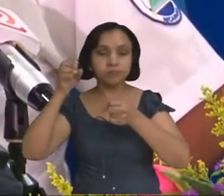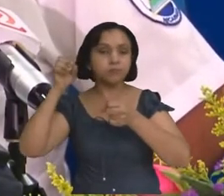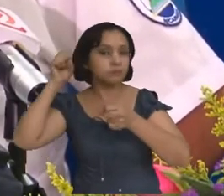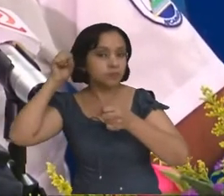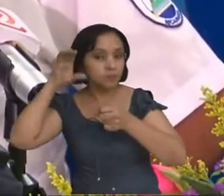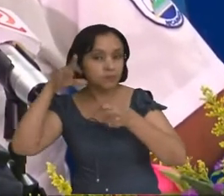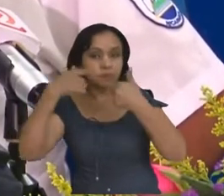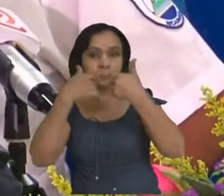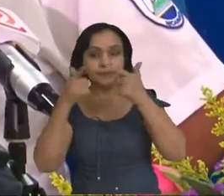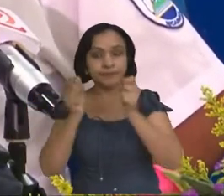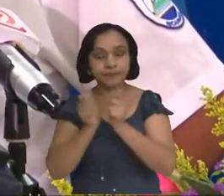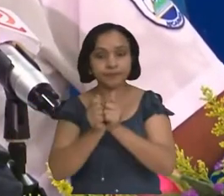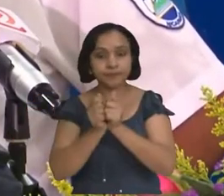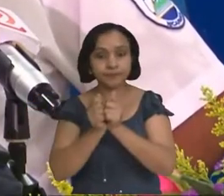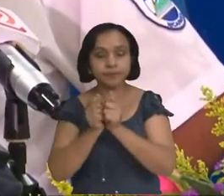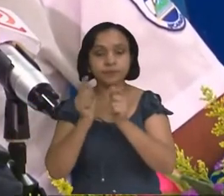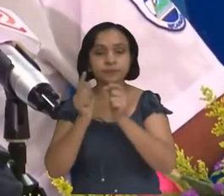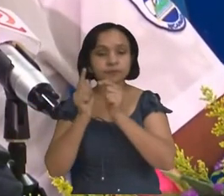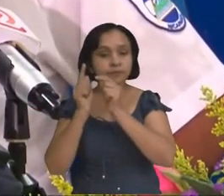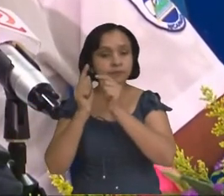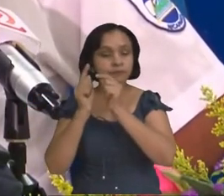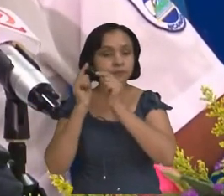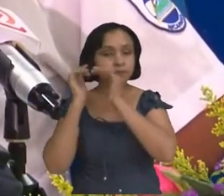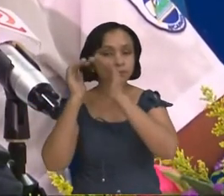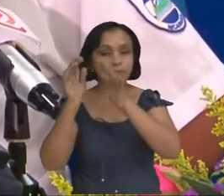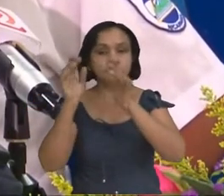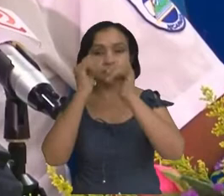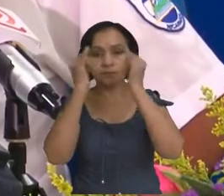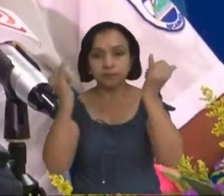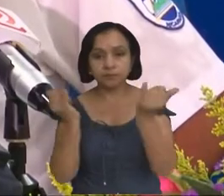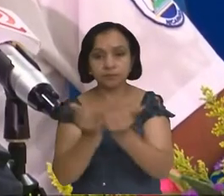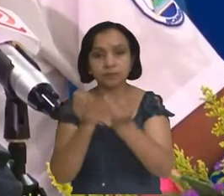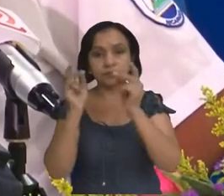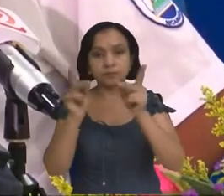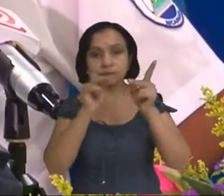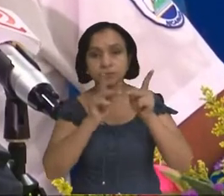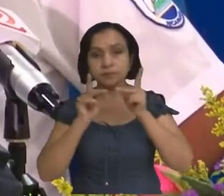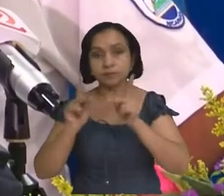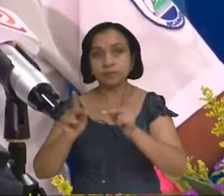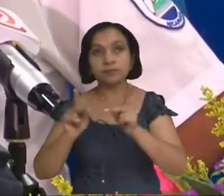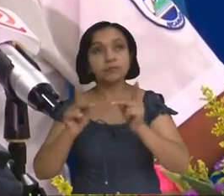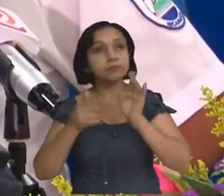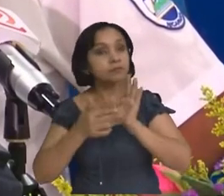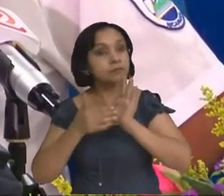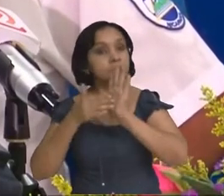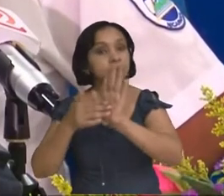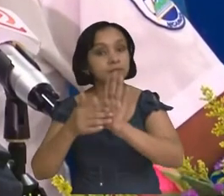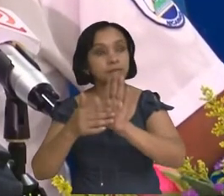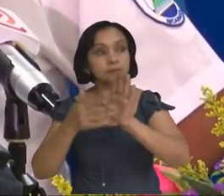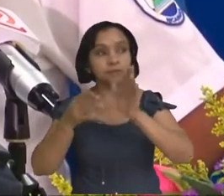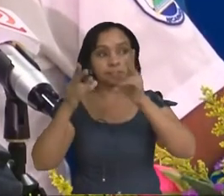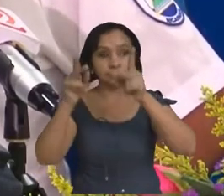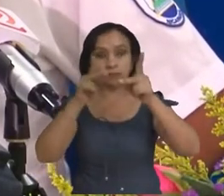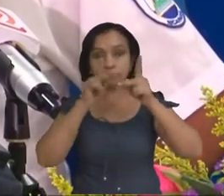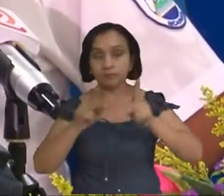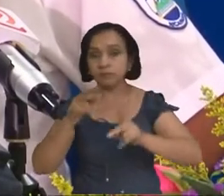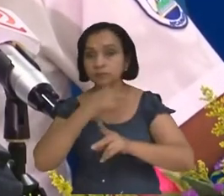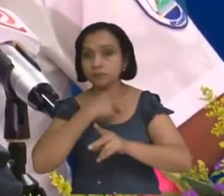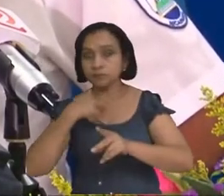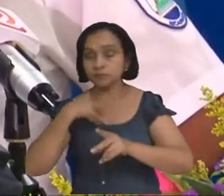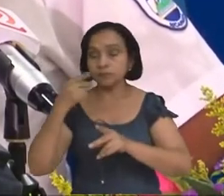operadoras y medios de transporte de pasajero internacional. Brindar atención migratoria